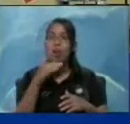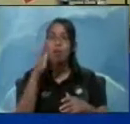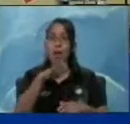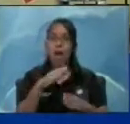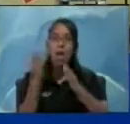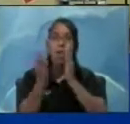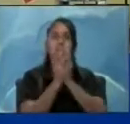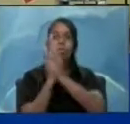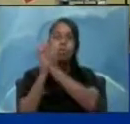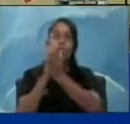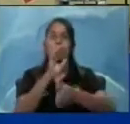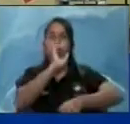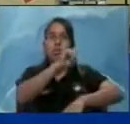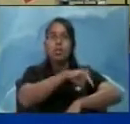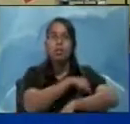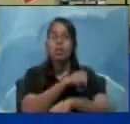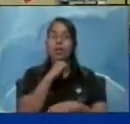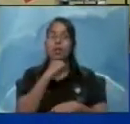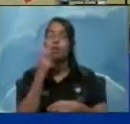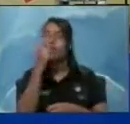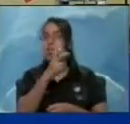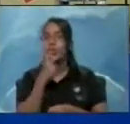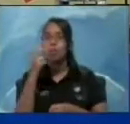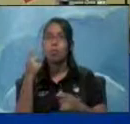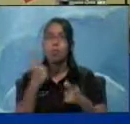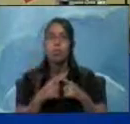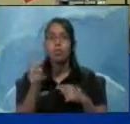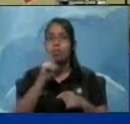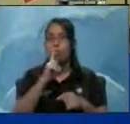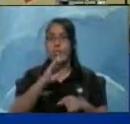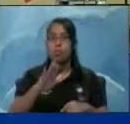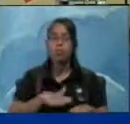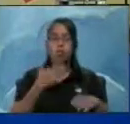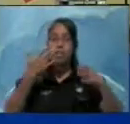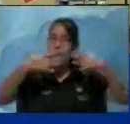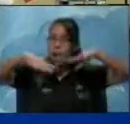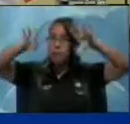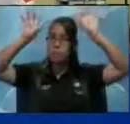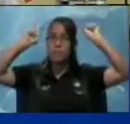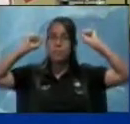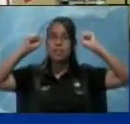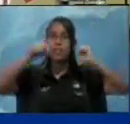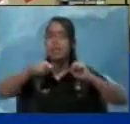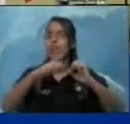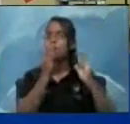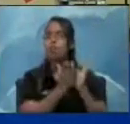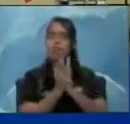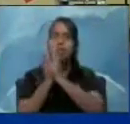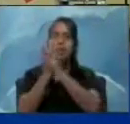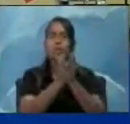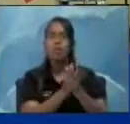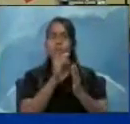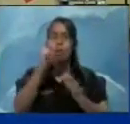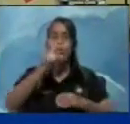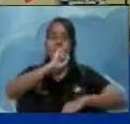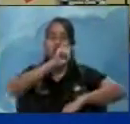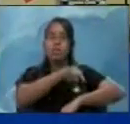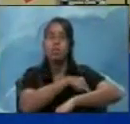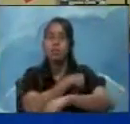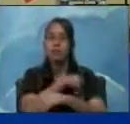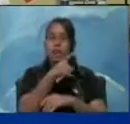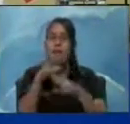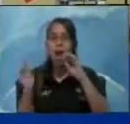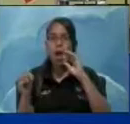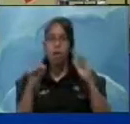universidad es un idioma pero él no puede aprender en una escuela o en una universidad